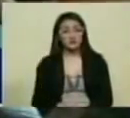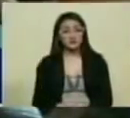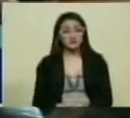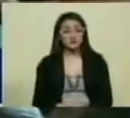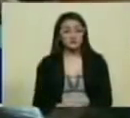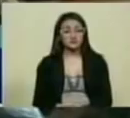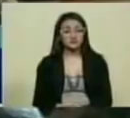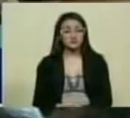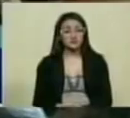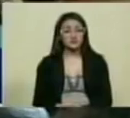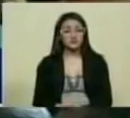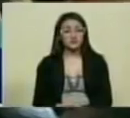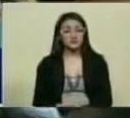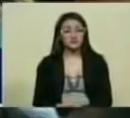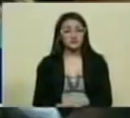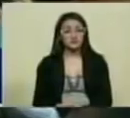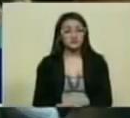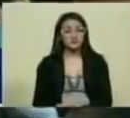desconociendo un pasado de historia